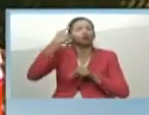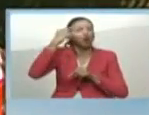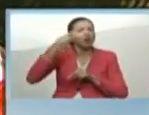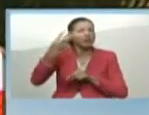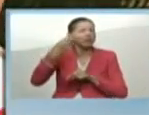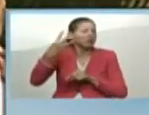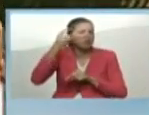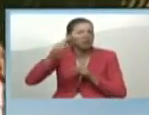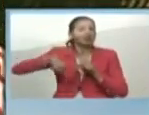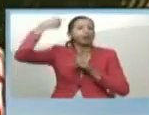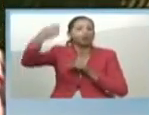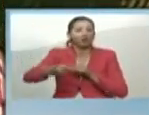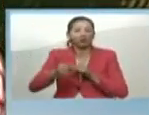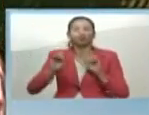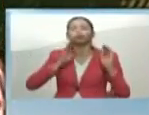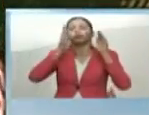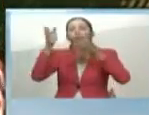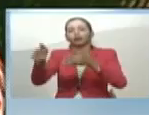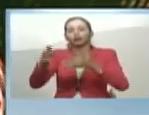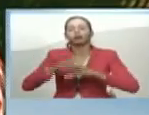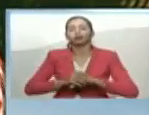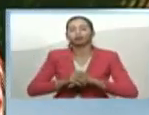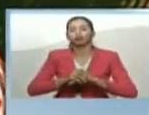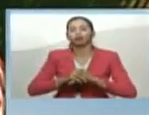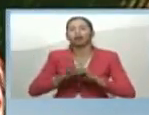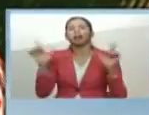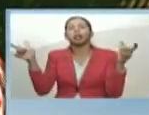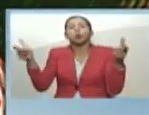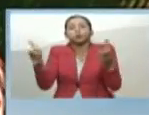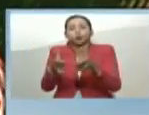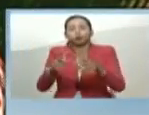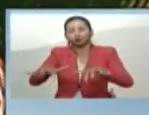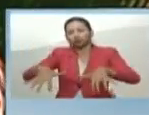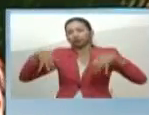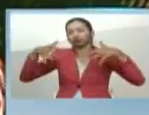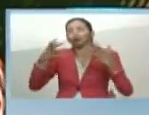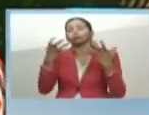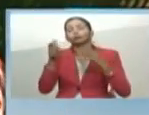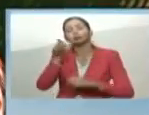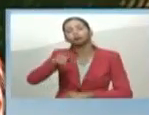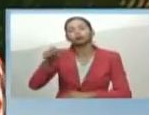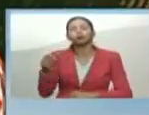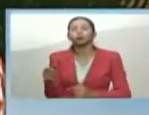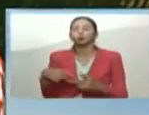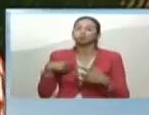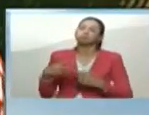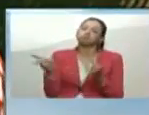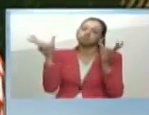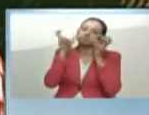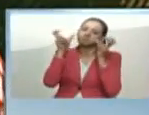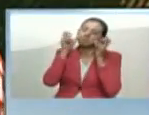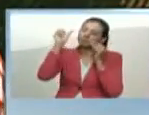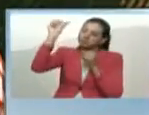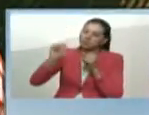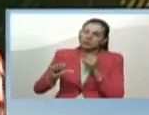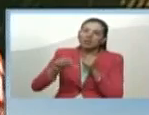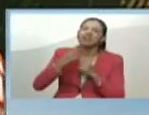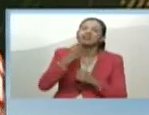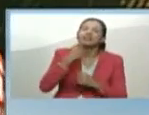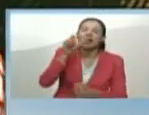gente algunas reuniones que yo voy no H televiso sino que estoy allí para escuchar